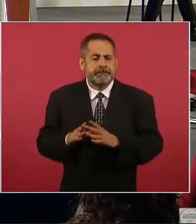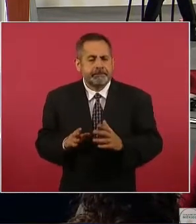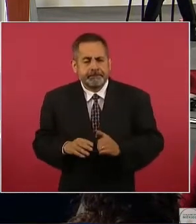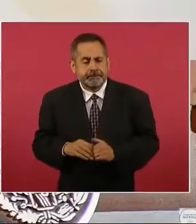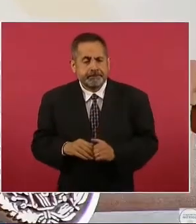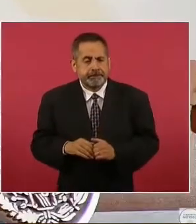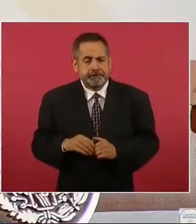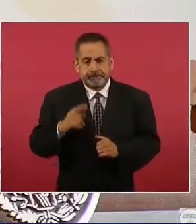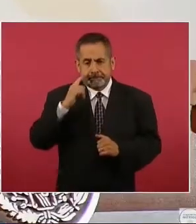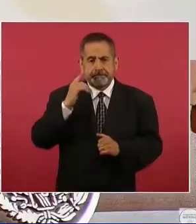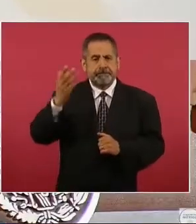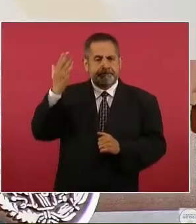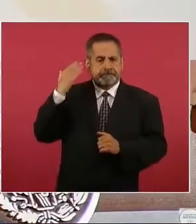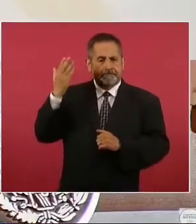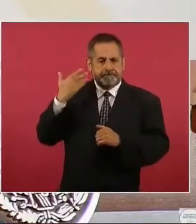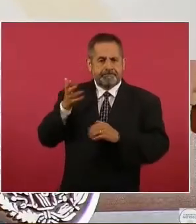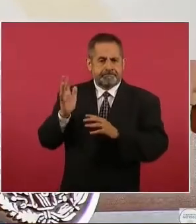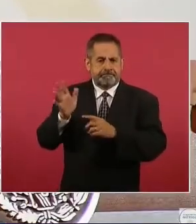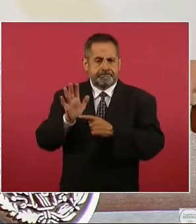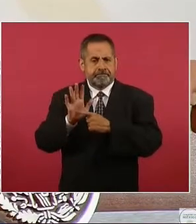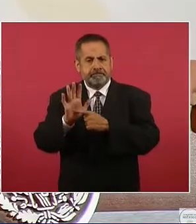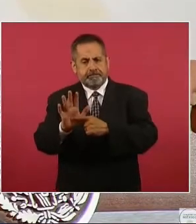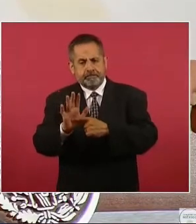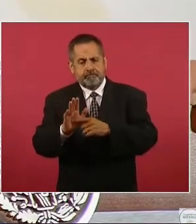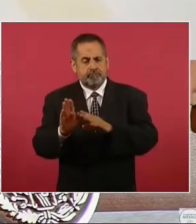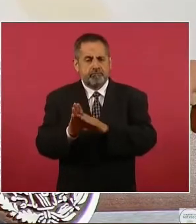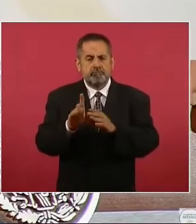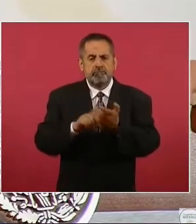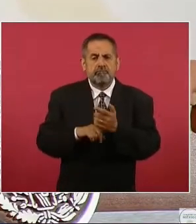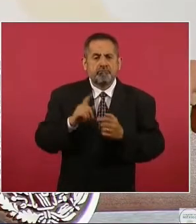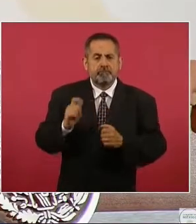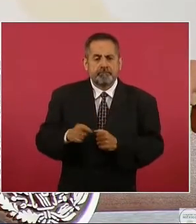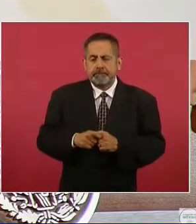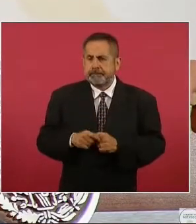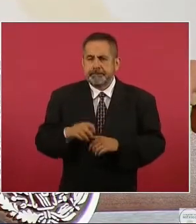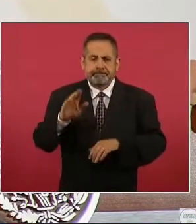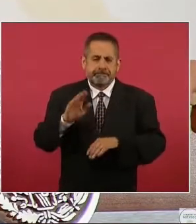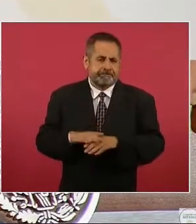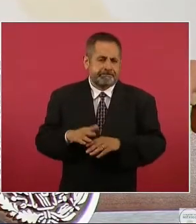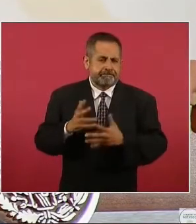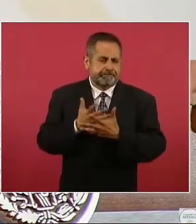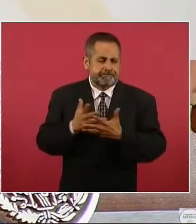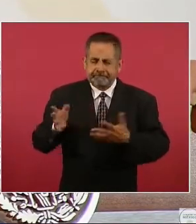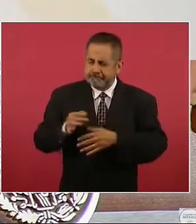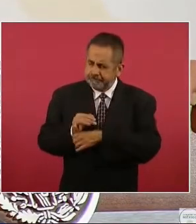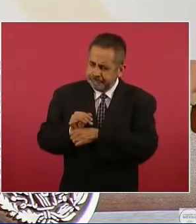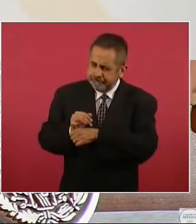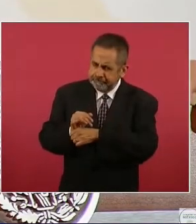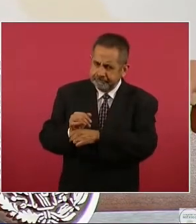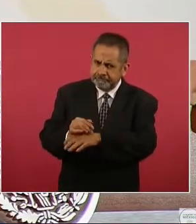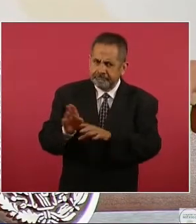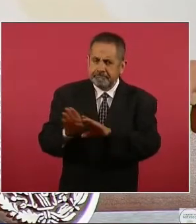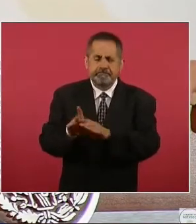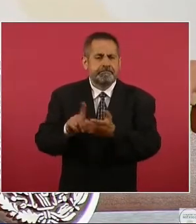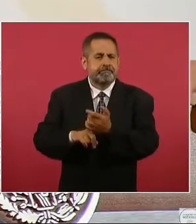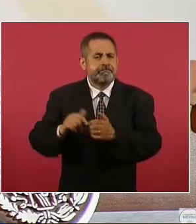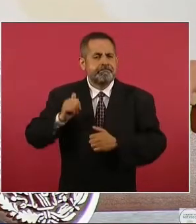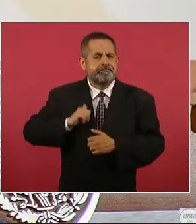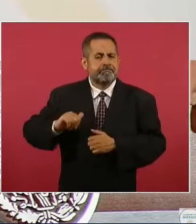pudimos presentarles el pulso de la inmensa investigación de salvamento arqueológico